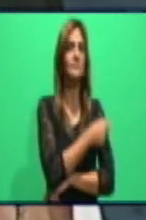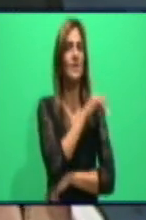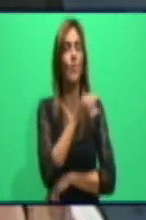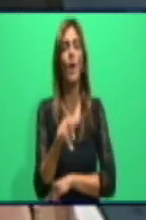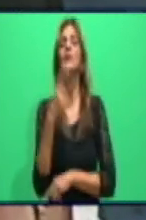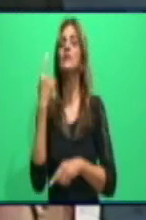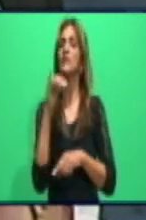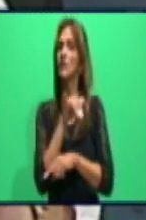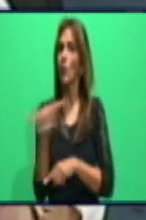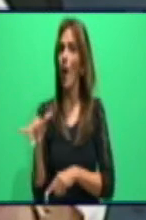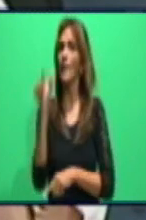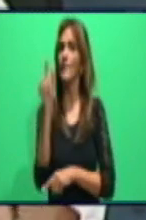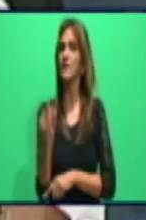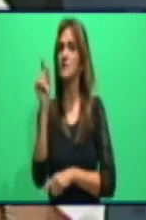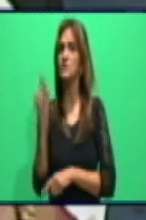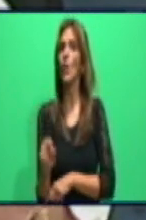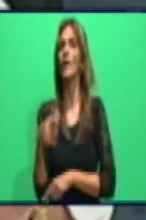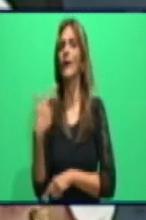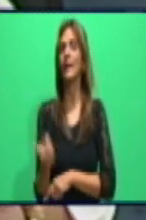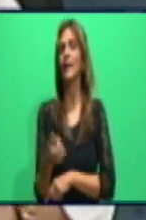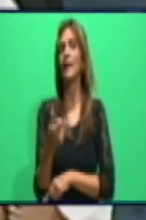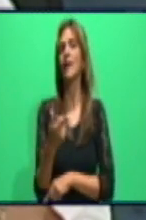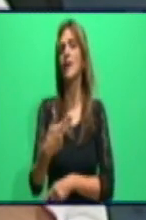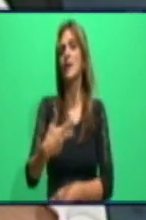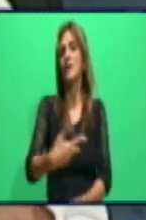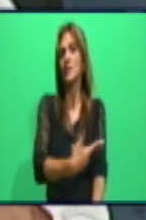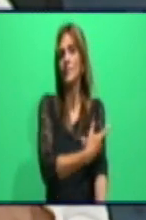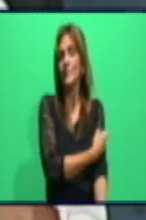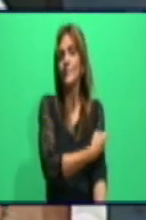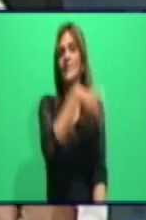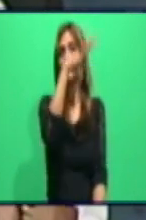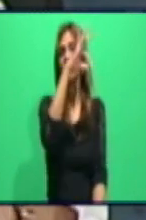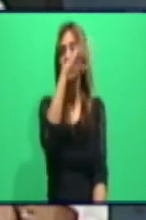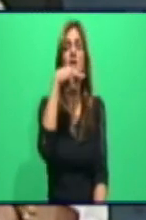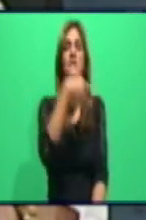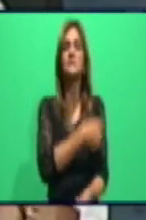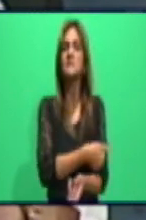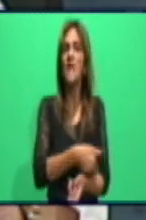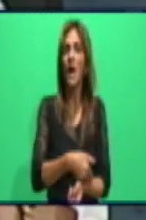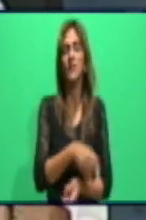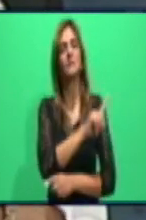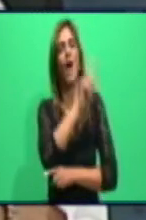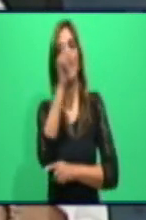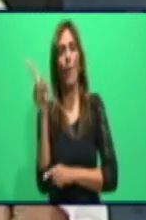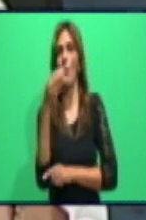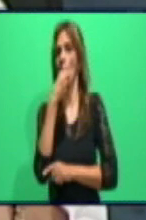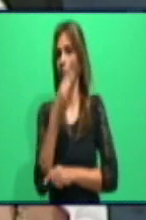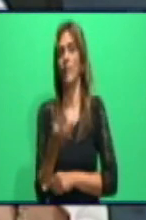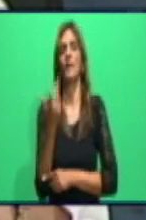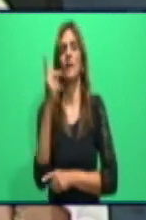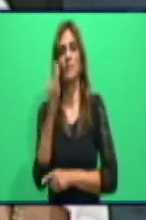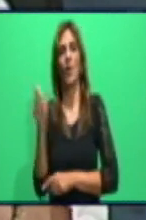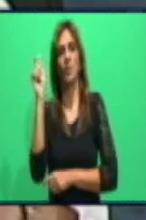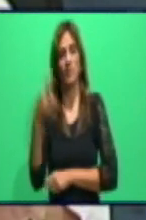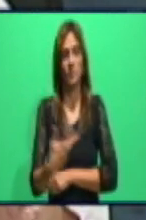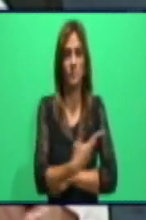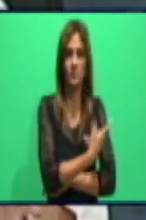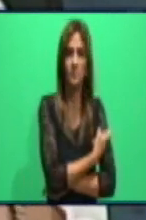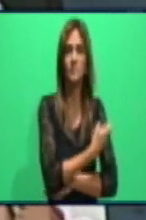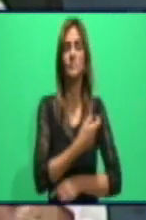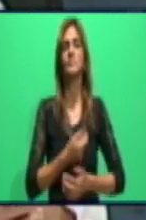hemoderivados en este periodo de tiempo previos al estudio pacientes con hipersensibilidad a cualquier